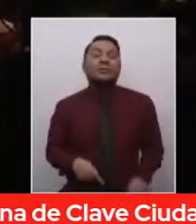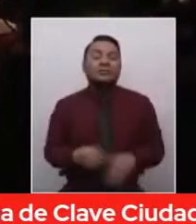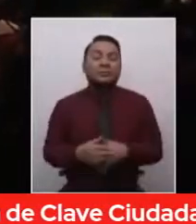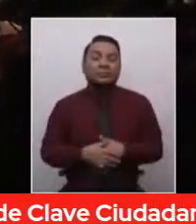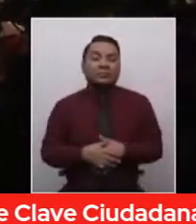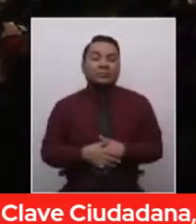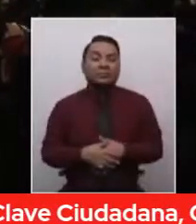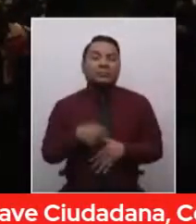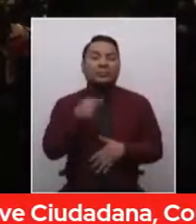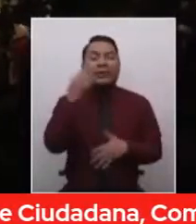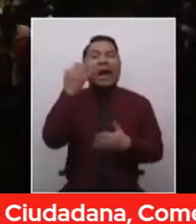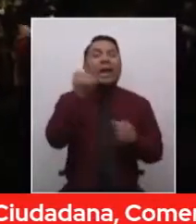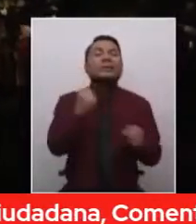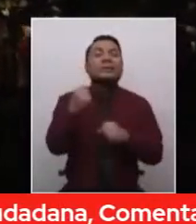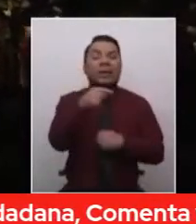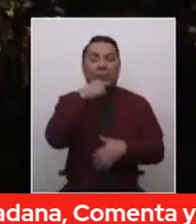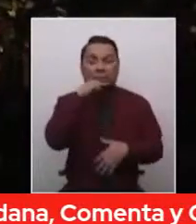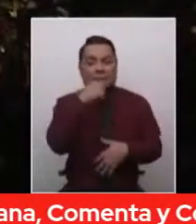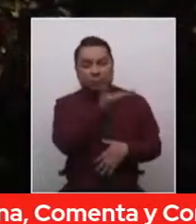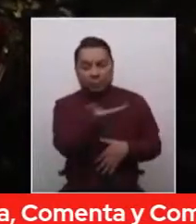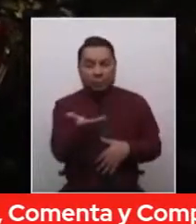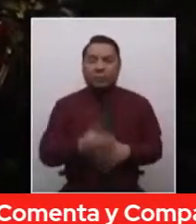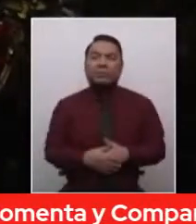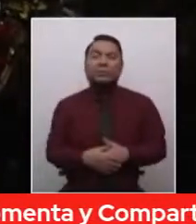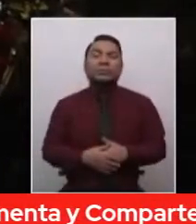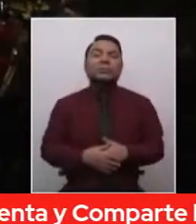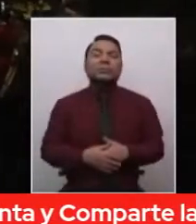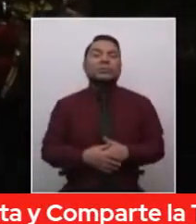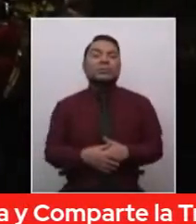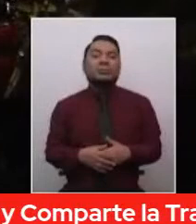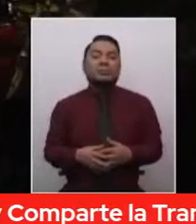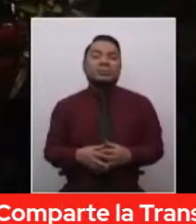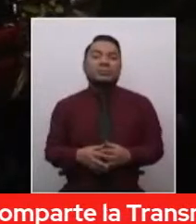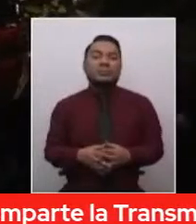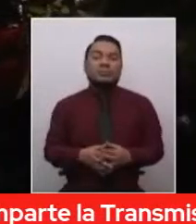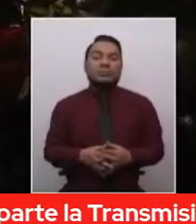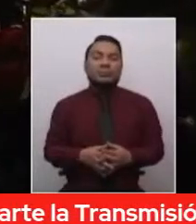de la Esperanza. Adelante, candidata, por favor, tome uno de los sobres.